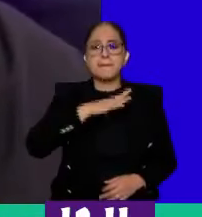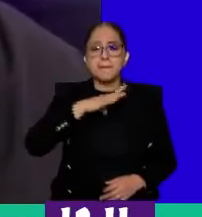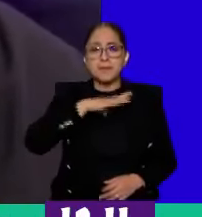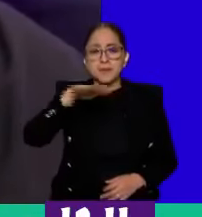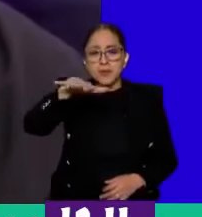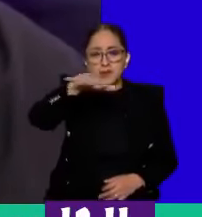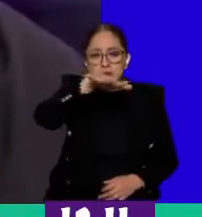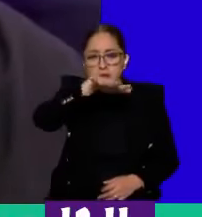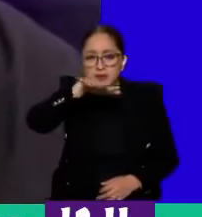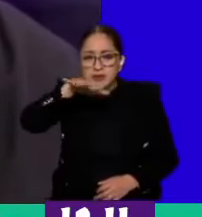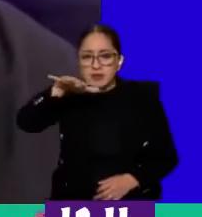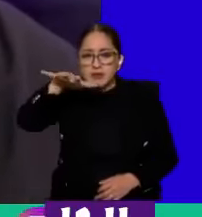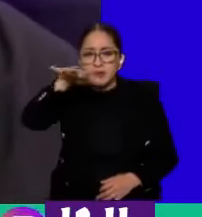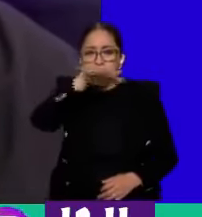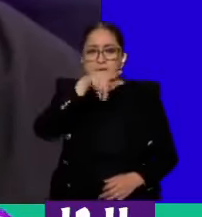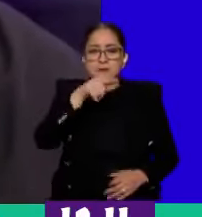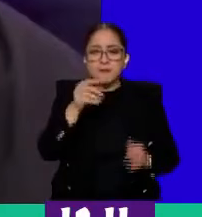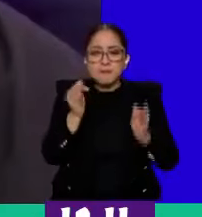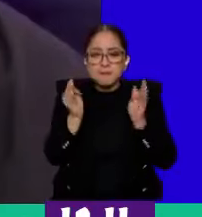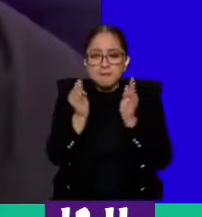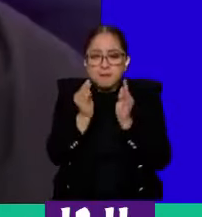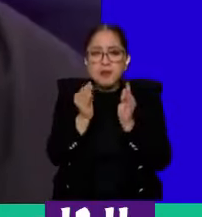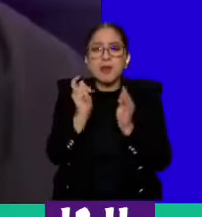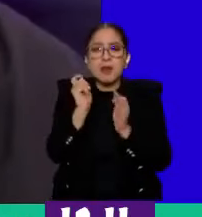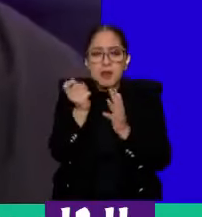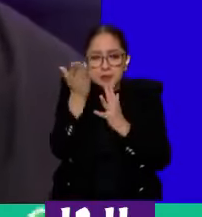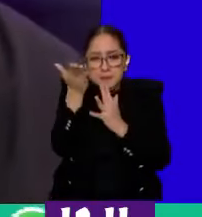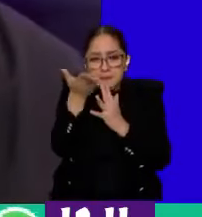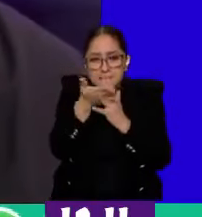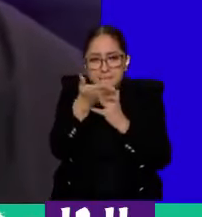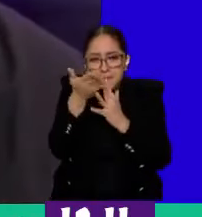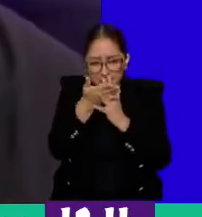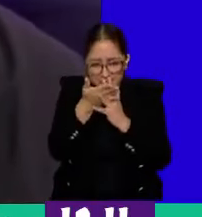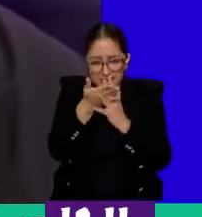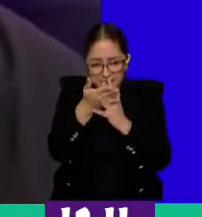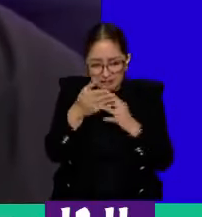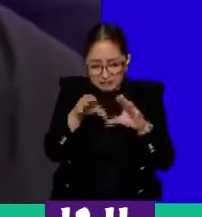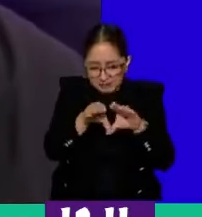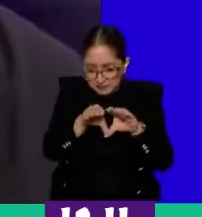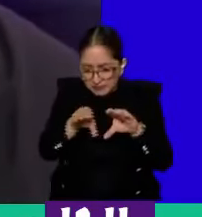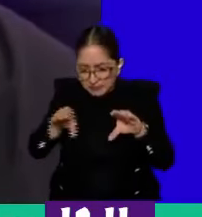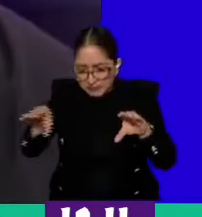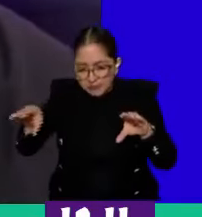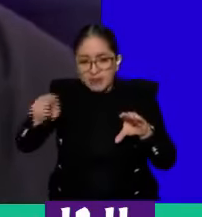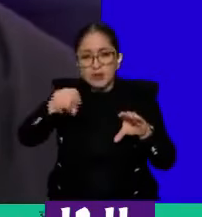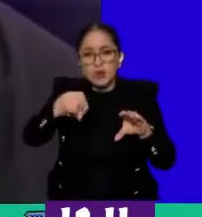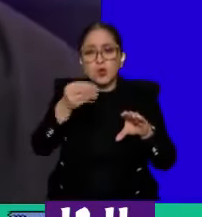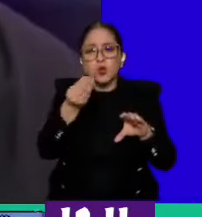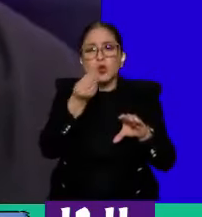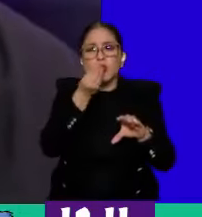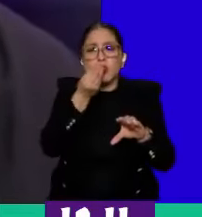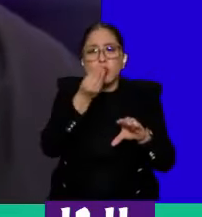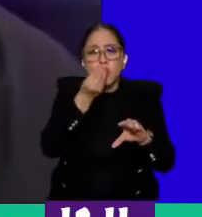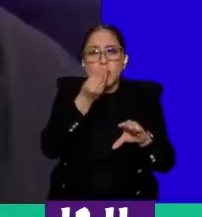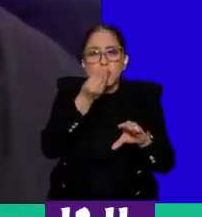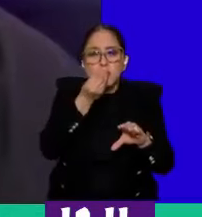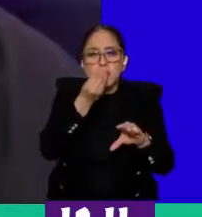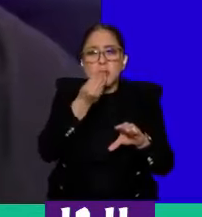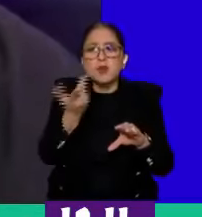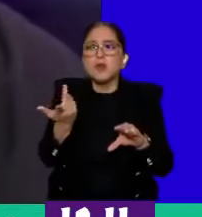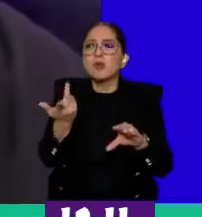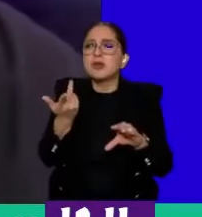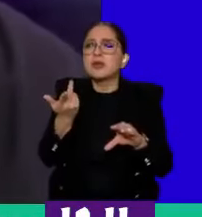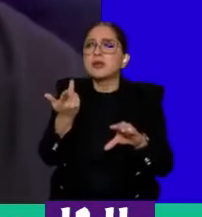fresca, y en esa zona fresca, que generalmente es la parte de en medio, los estantes en medio, ahí van los alimentos que se dice que tienen vida, que